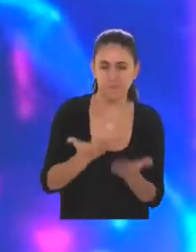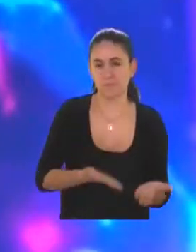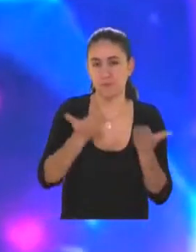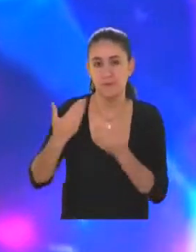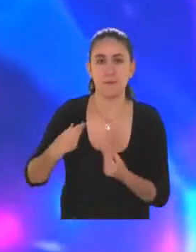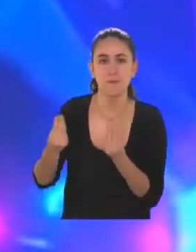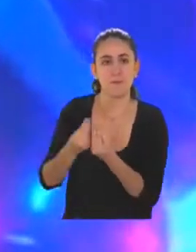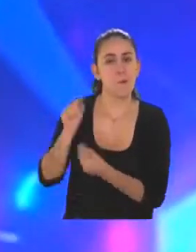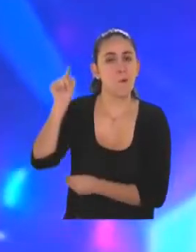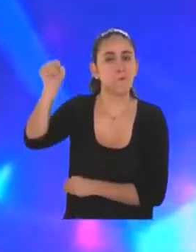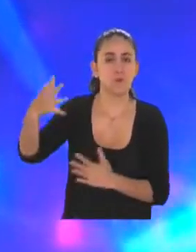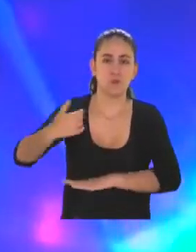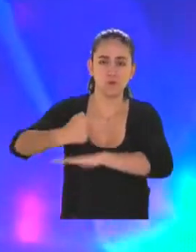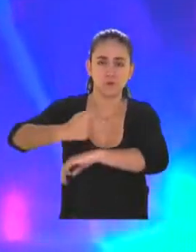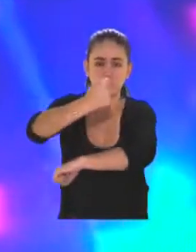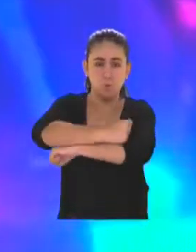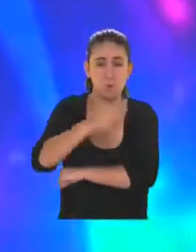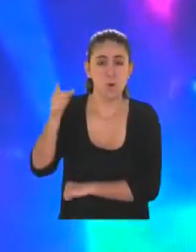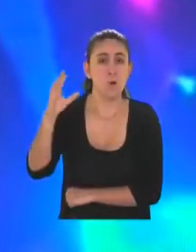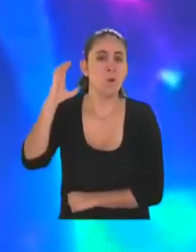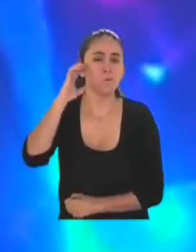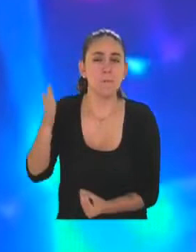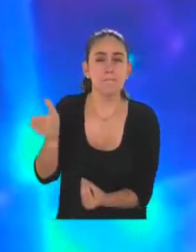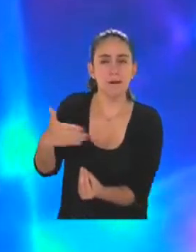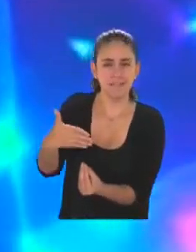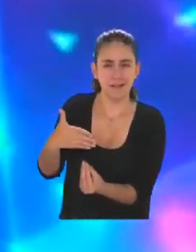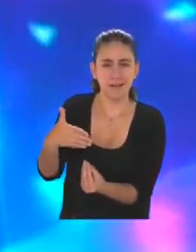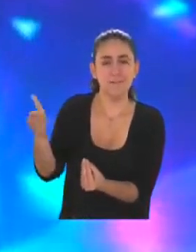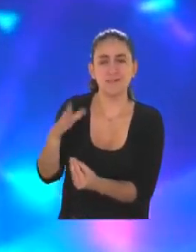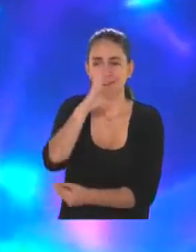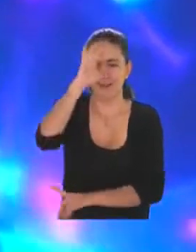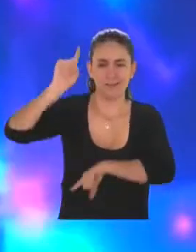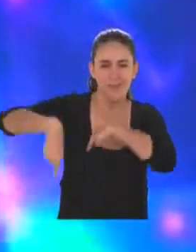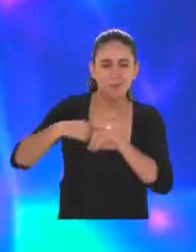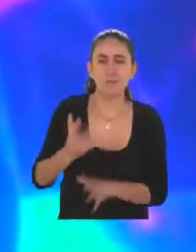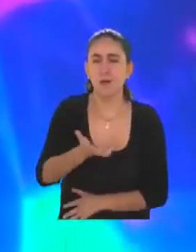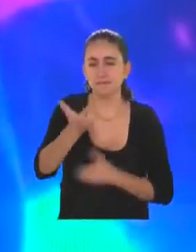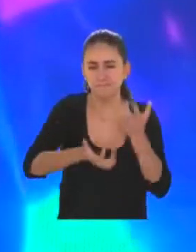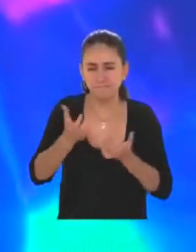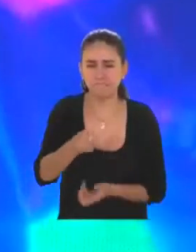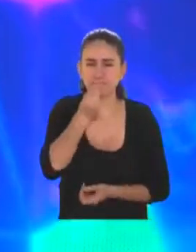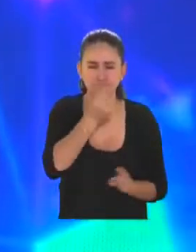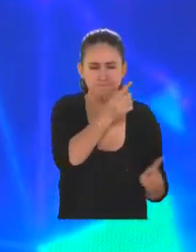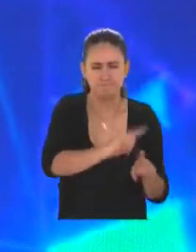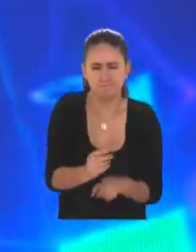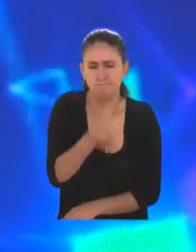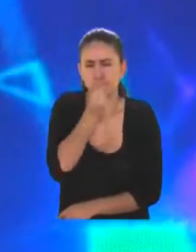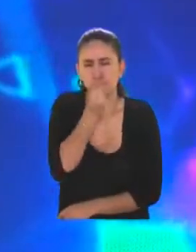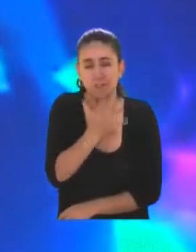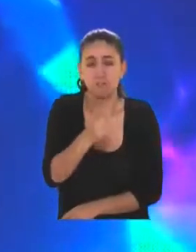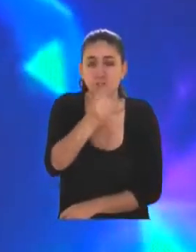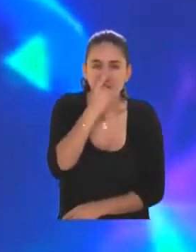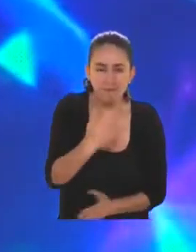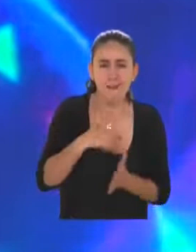vamos hasta Suba, porque a esta hora se realiza el Bazar de la Tradición, un evento gastronómico y delicioso, donde ustedes van a